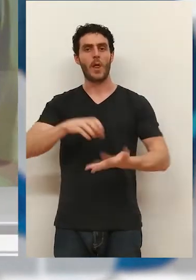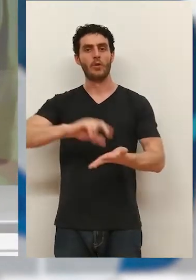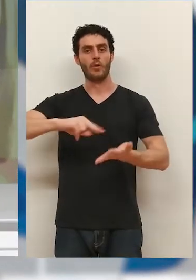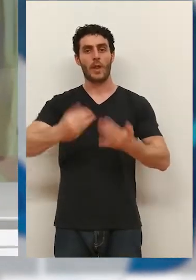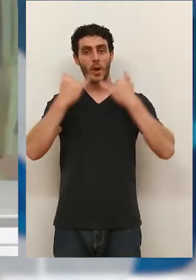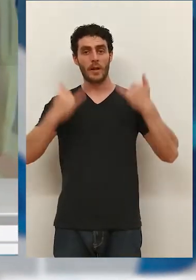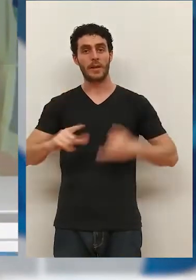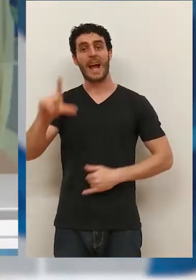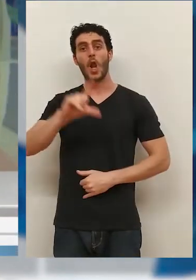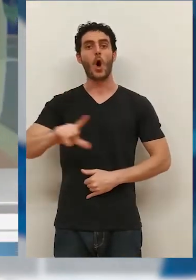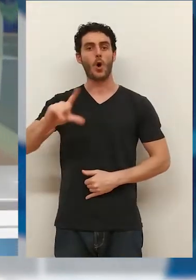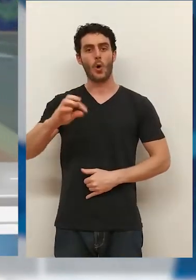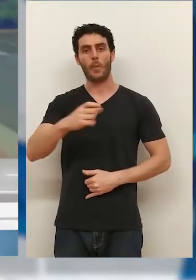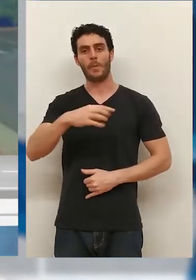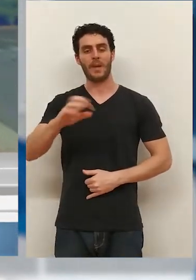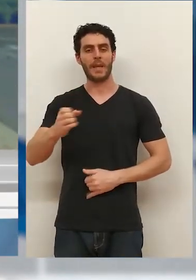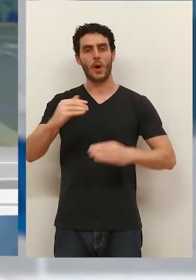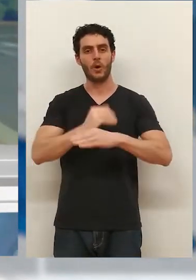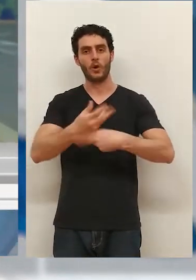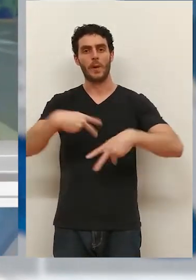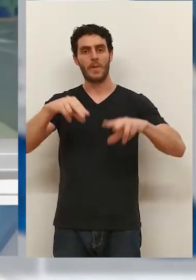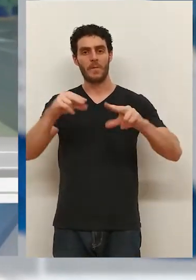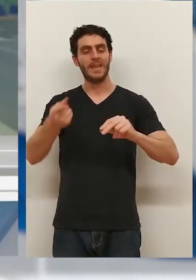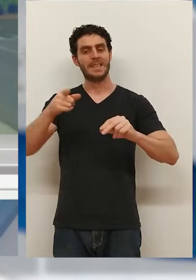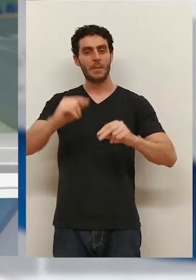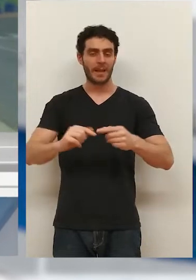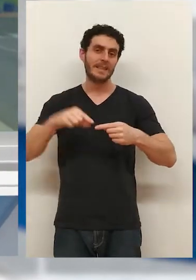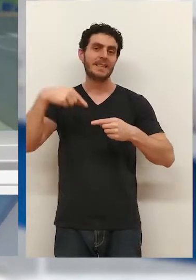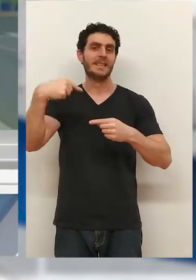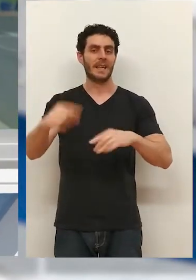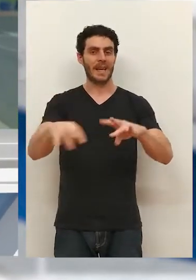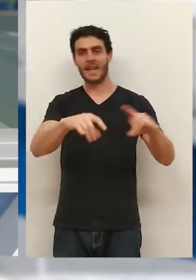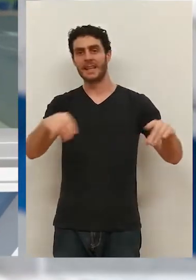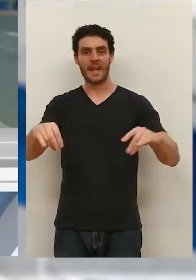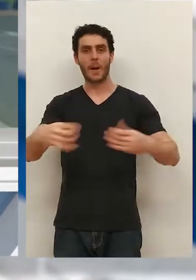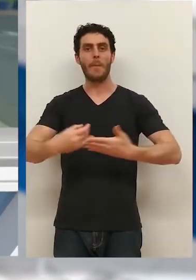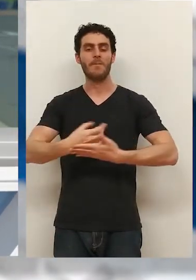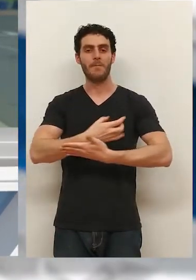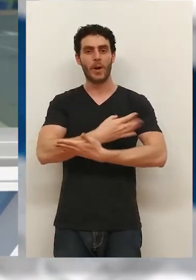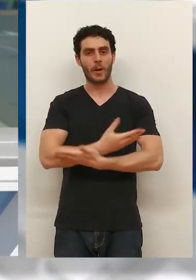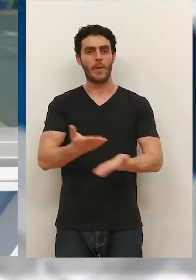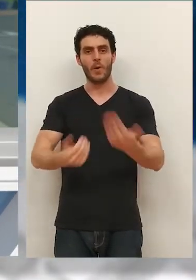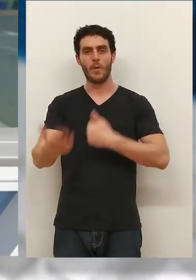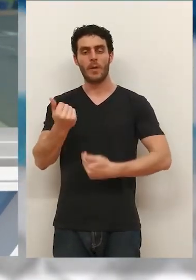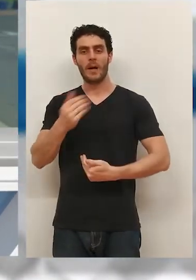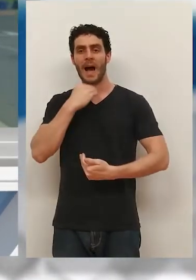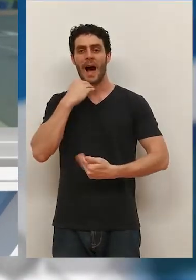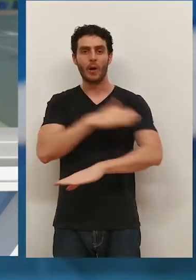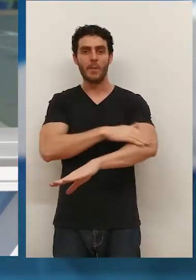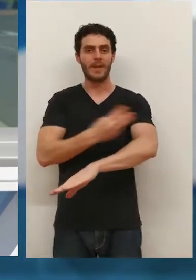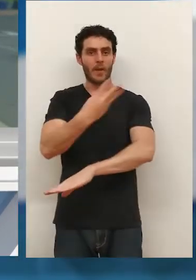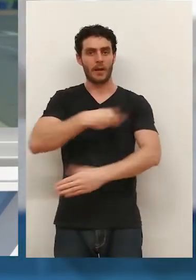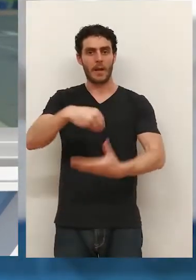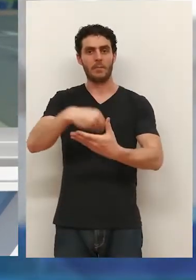de la subestación eléctrica del Obete finalizará en octubre. El siguiente paso será desafectar los terrenos del periferrocarril, algo que hoy las